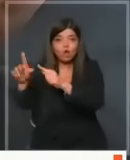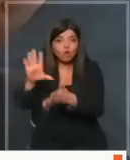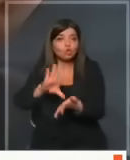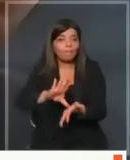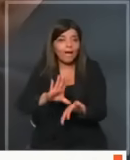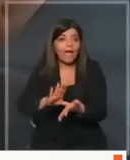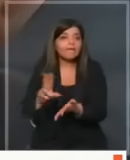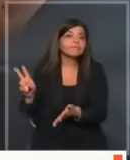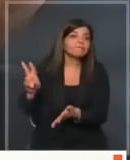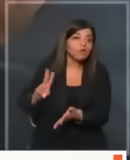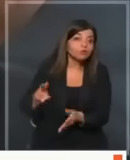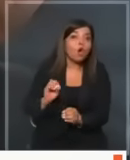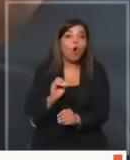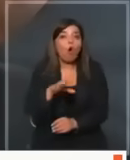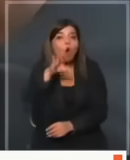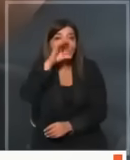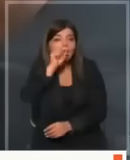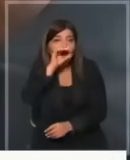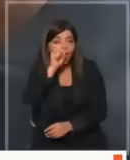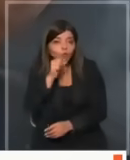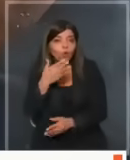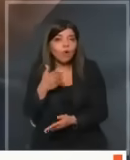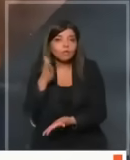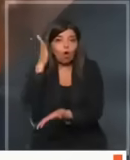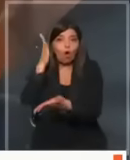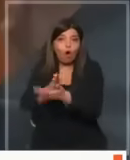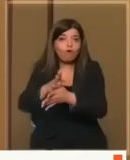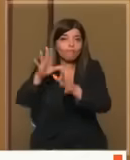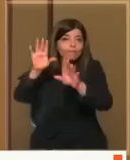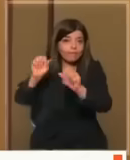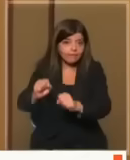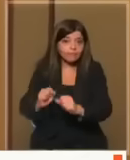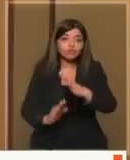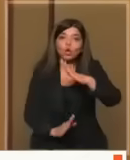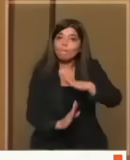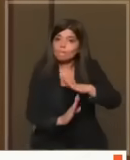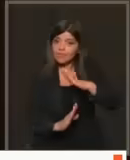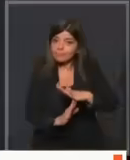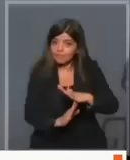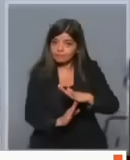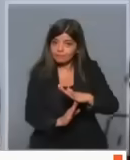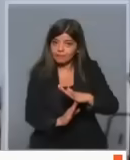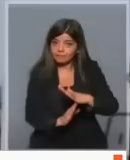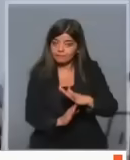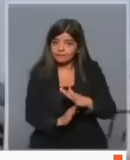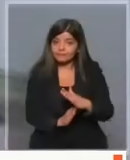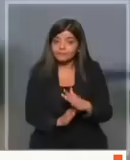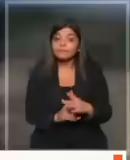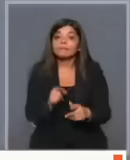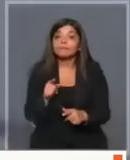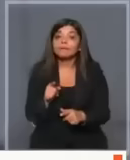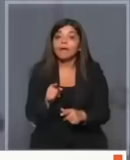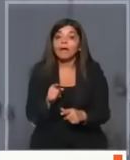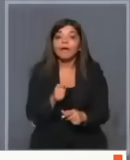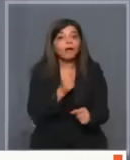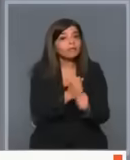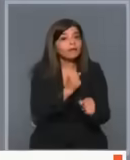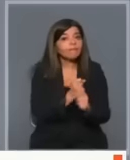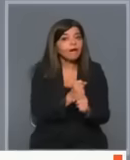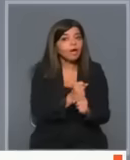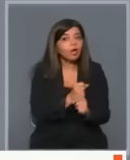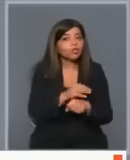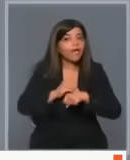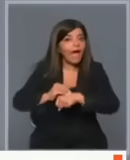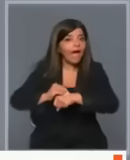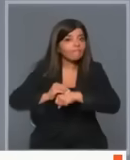en Venezuela o Perú, mientras hay una orden de detención pendiente contra el trabajador que dio las coordenadas para que se